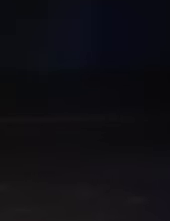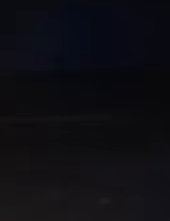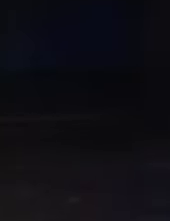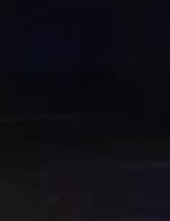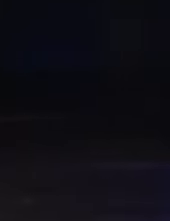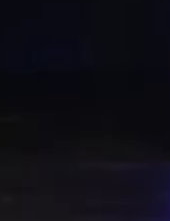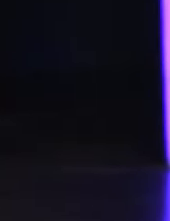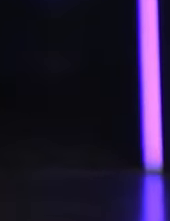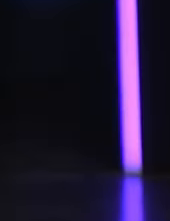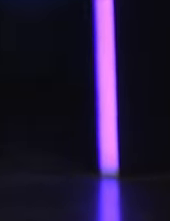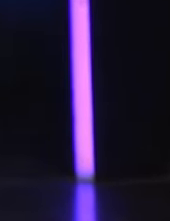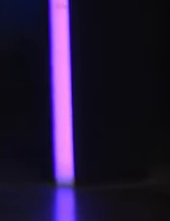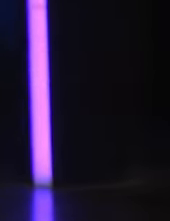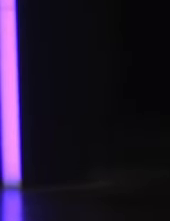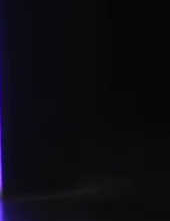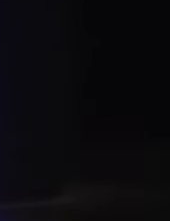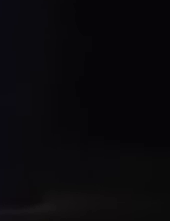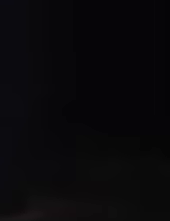avanzaremos